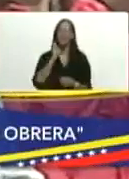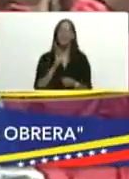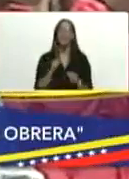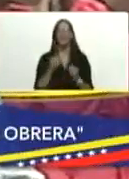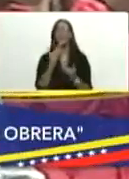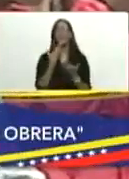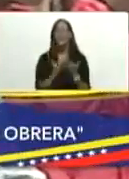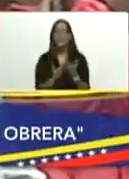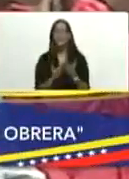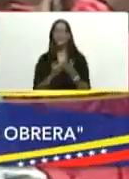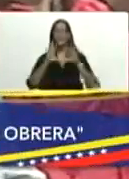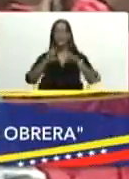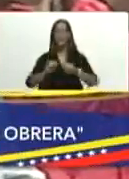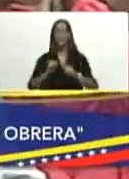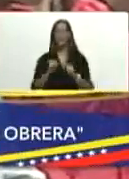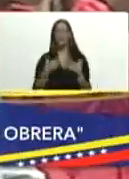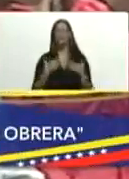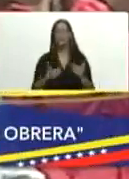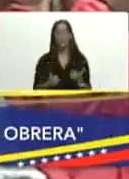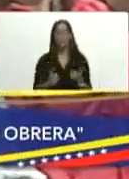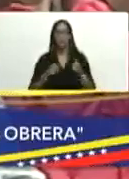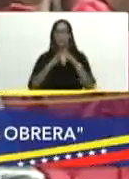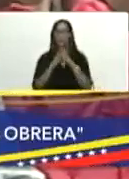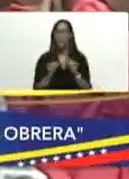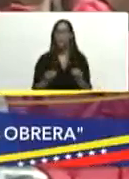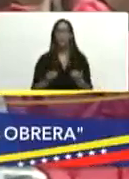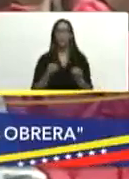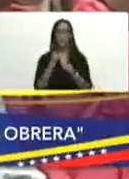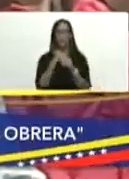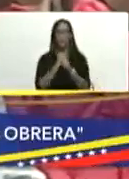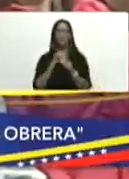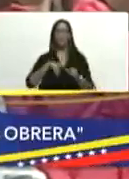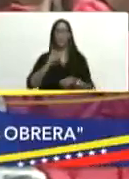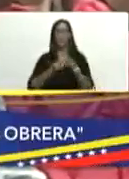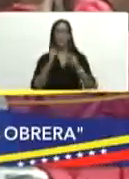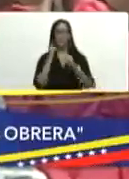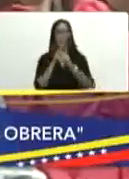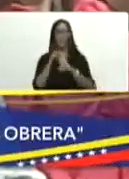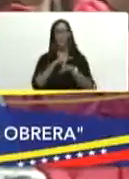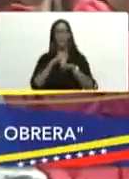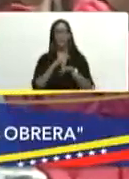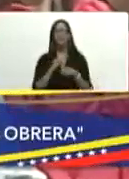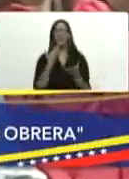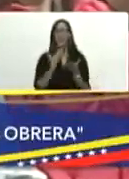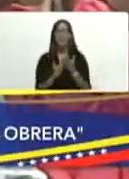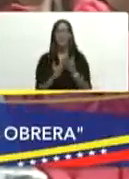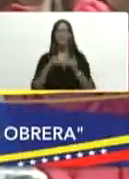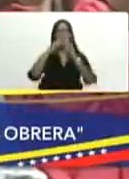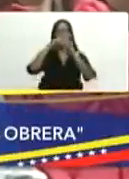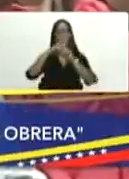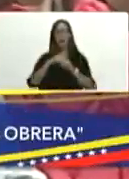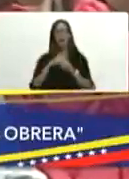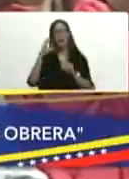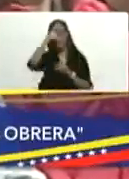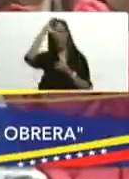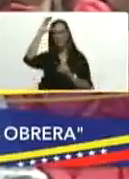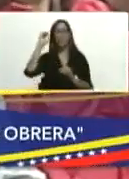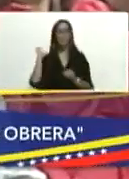con la contraloría sanitaria todo este trabajo se puede hacer desde el Ministerio esta instancia permite sumar las capacidades que se vienen